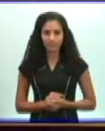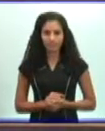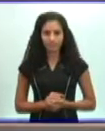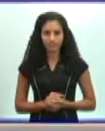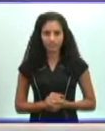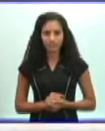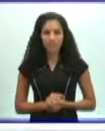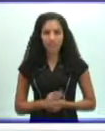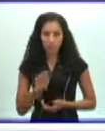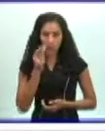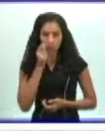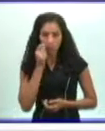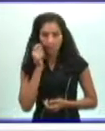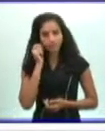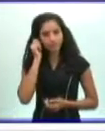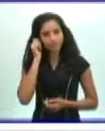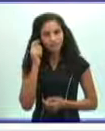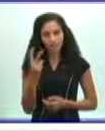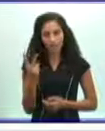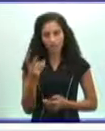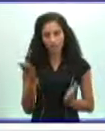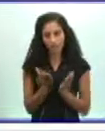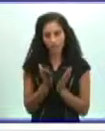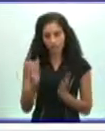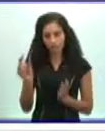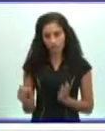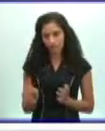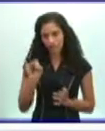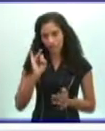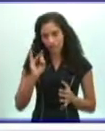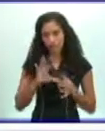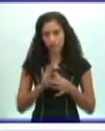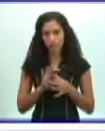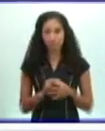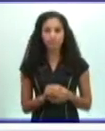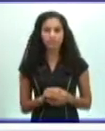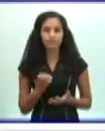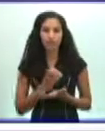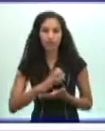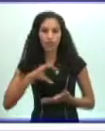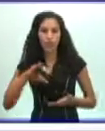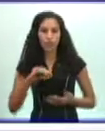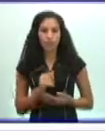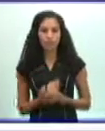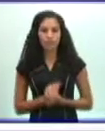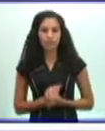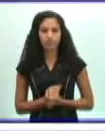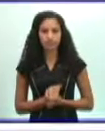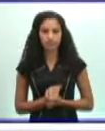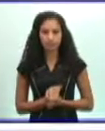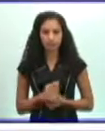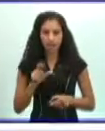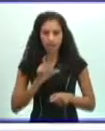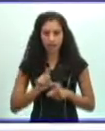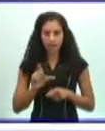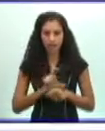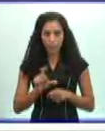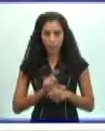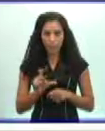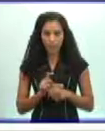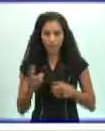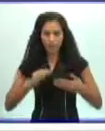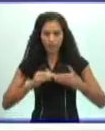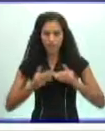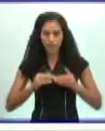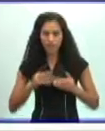Diego y Marcela son dos estudiantes de séptimo grado de una escuela rural y discuten sobre la